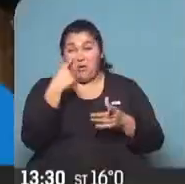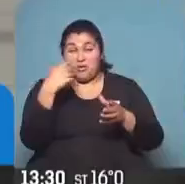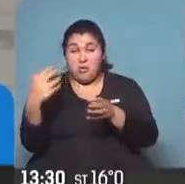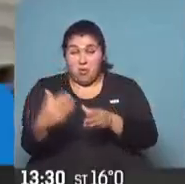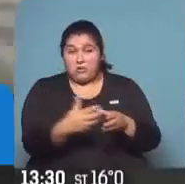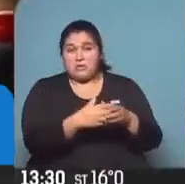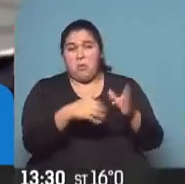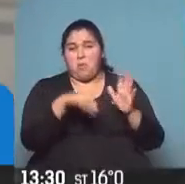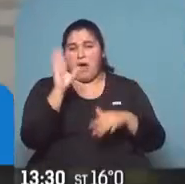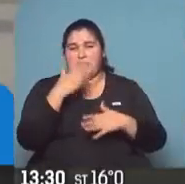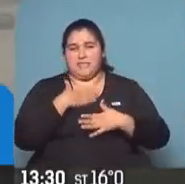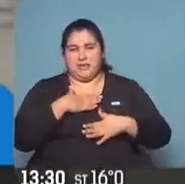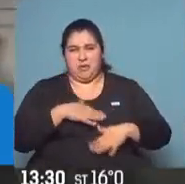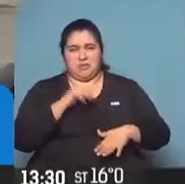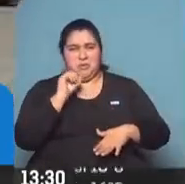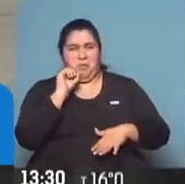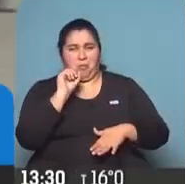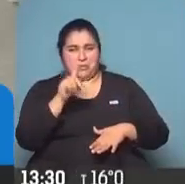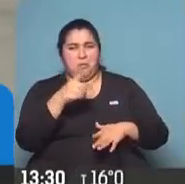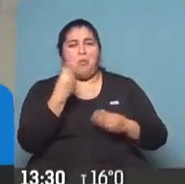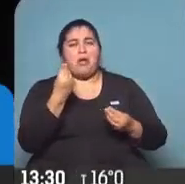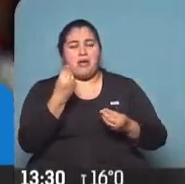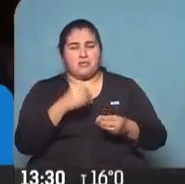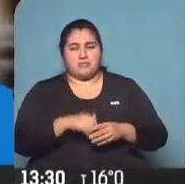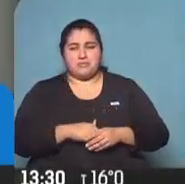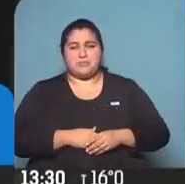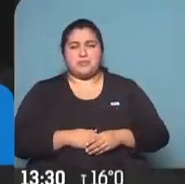el inter y habiendo de la titulación de la salud